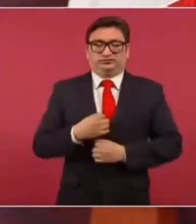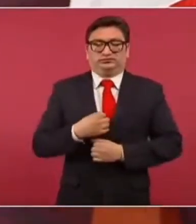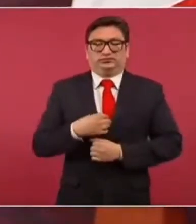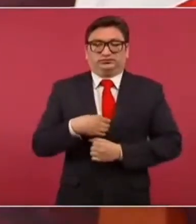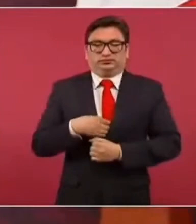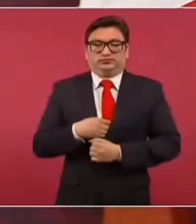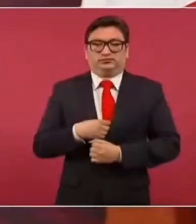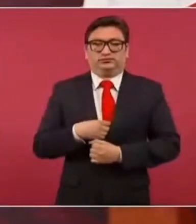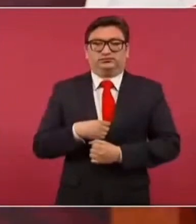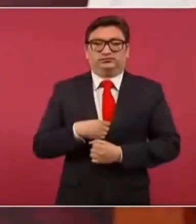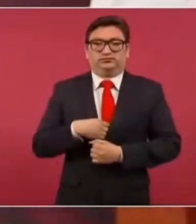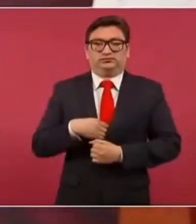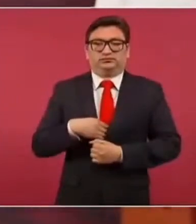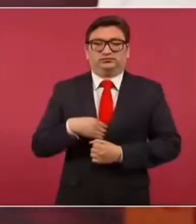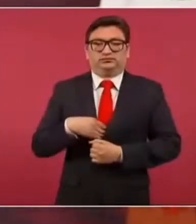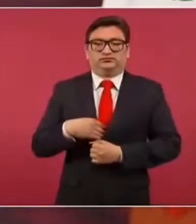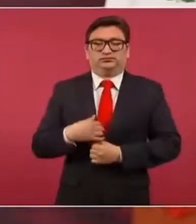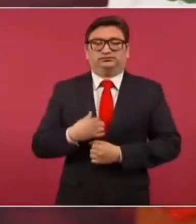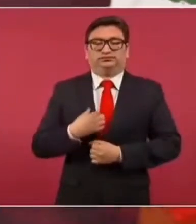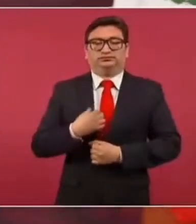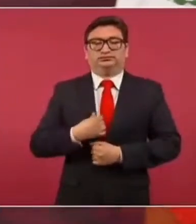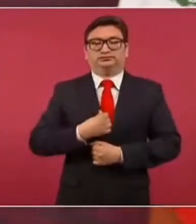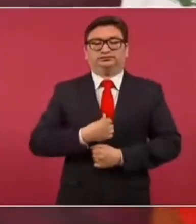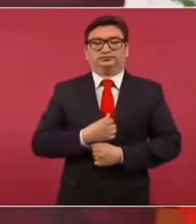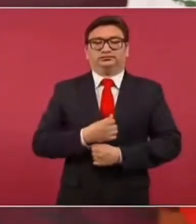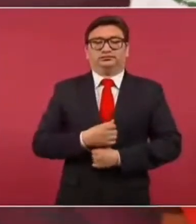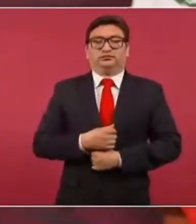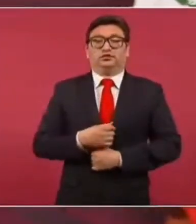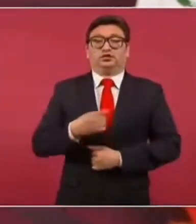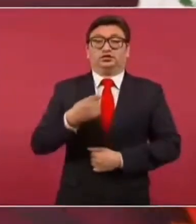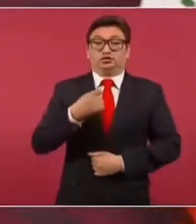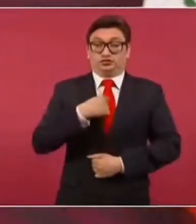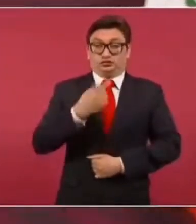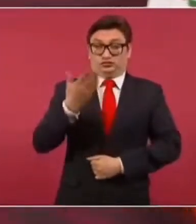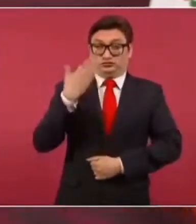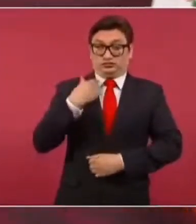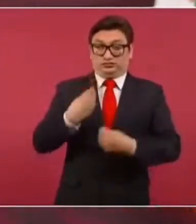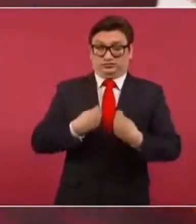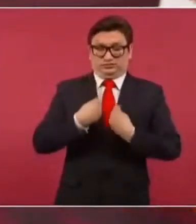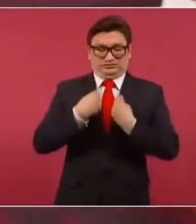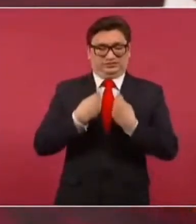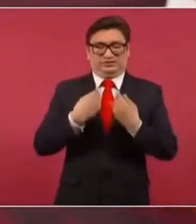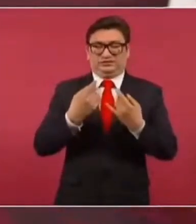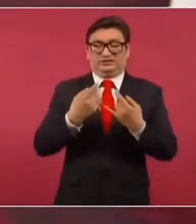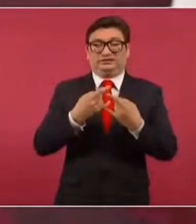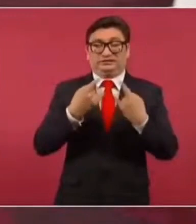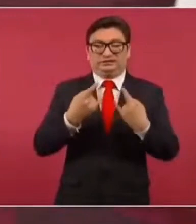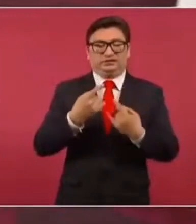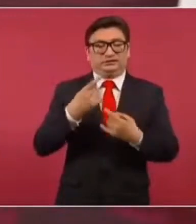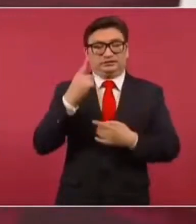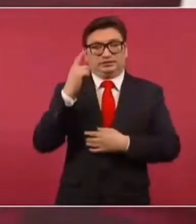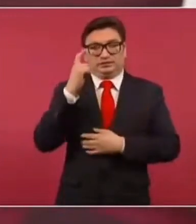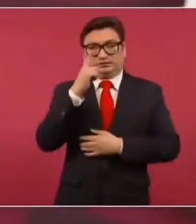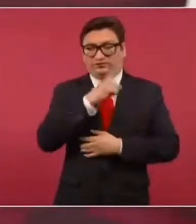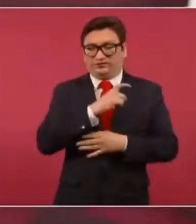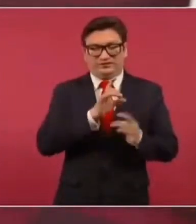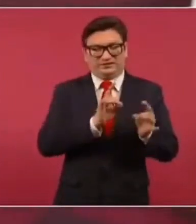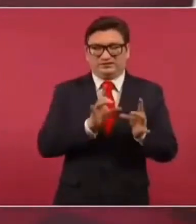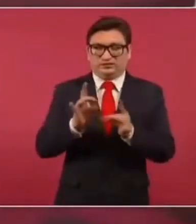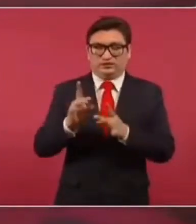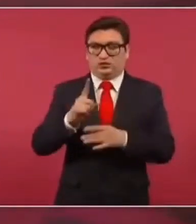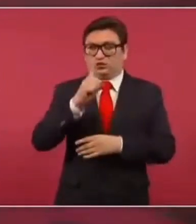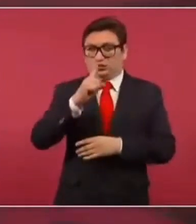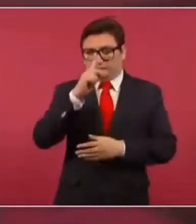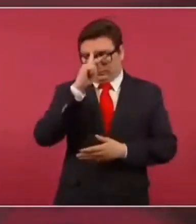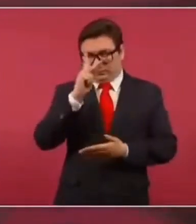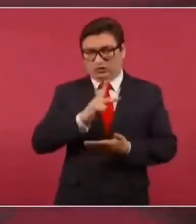Yo he tenido momentos difíciles. El más difíciles fue lo de